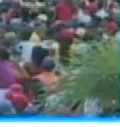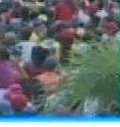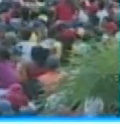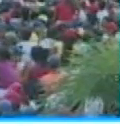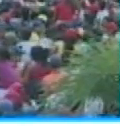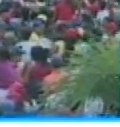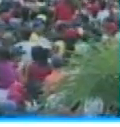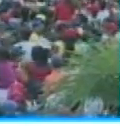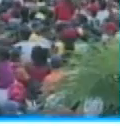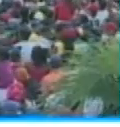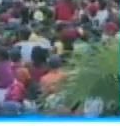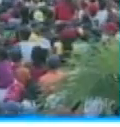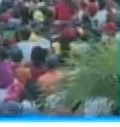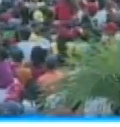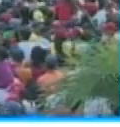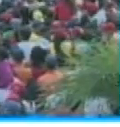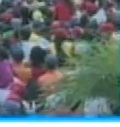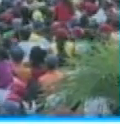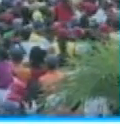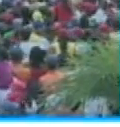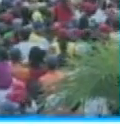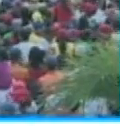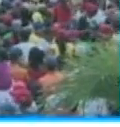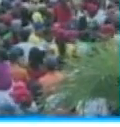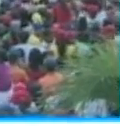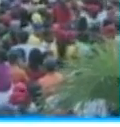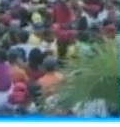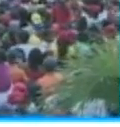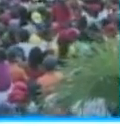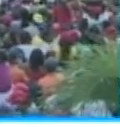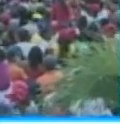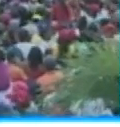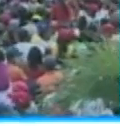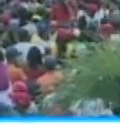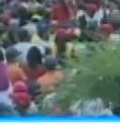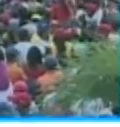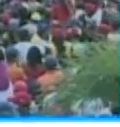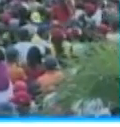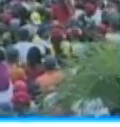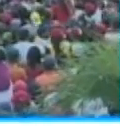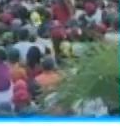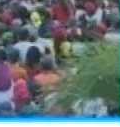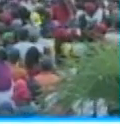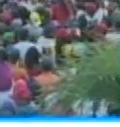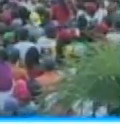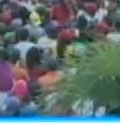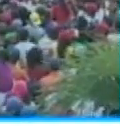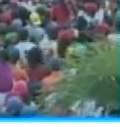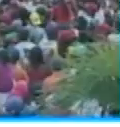de la campaña constituyente. Vamos a darle la palabra entonces, Héctor Rodríguez, adelante.